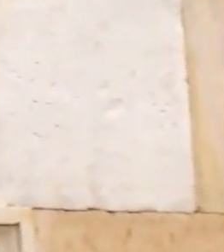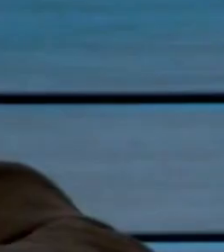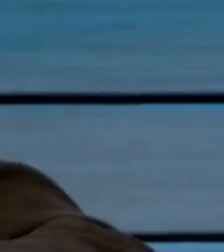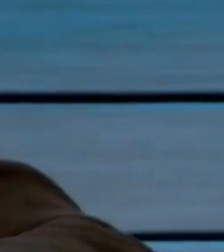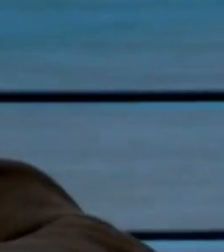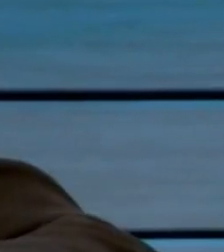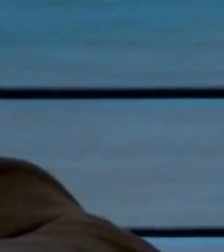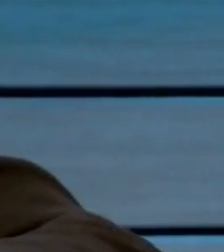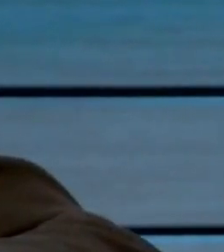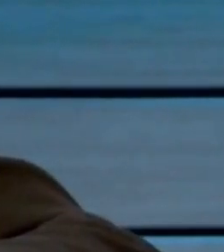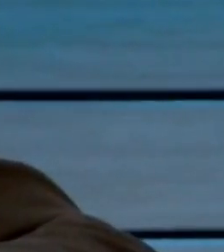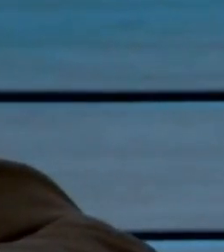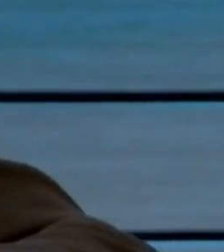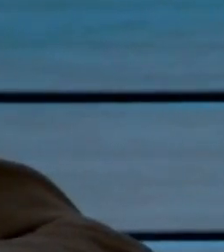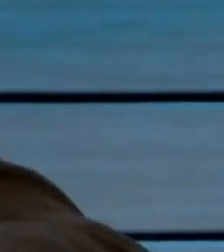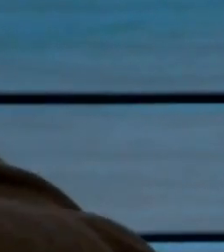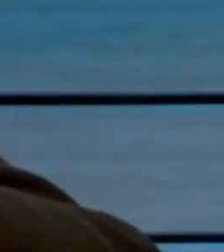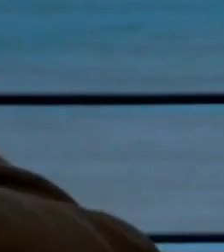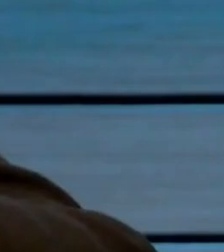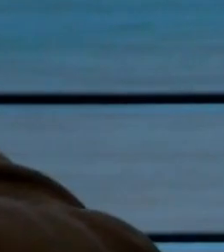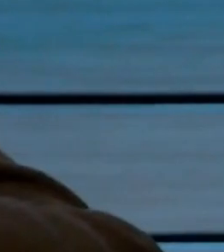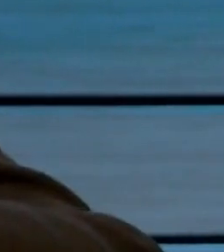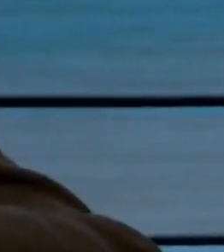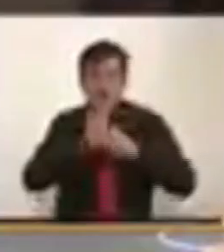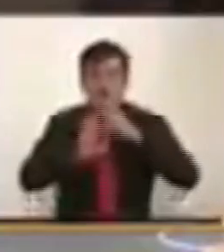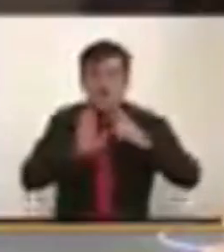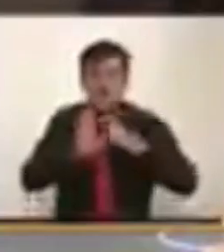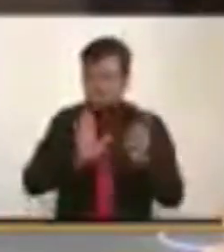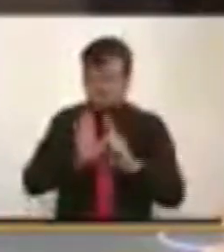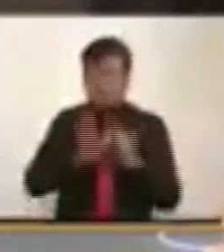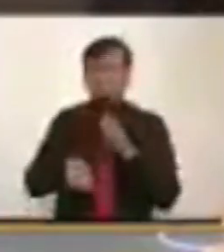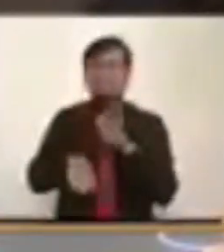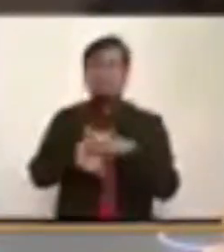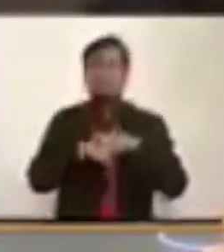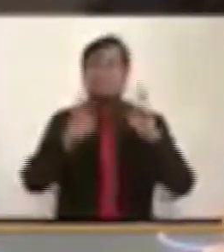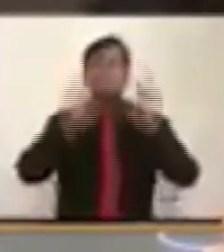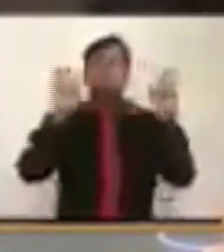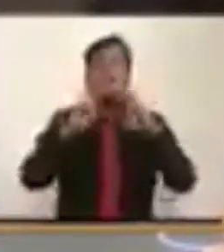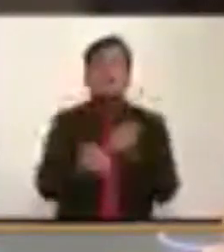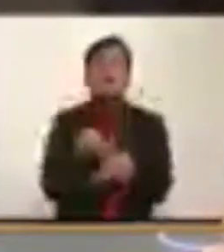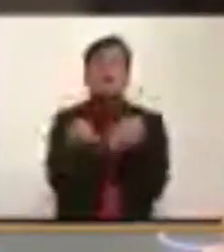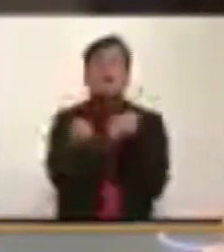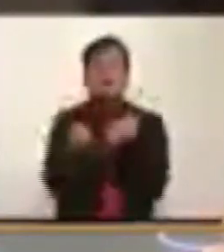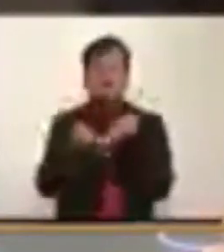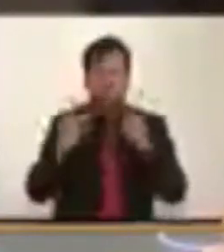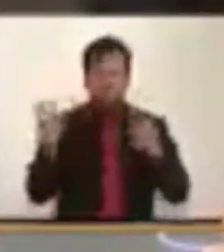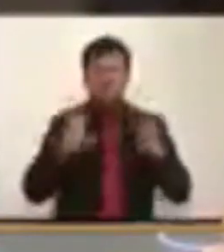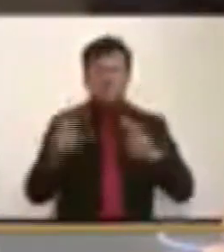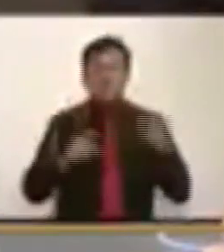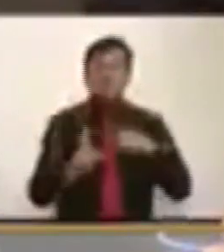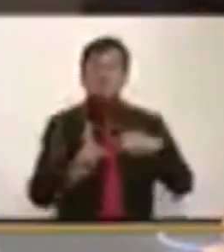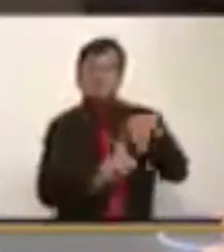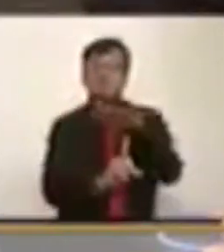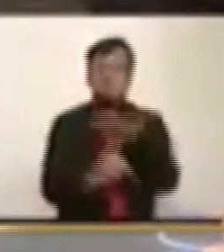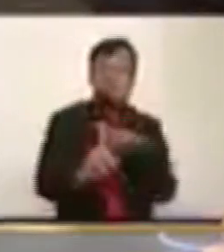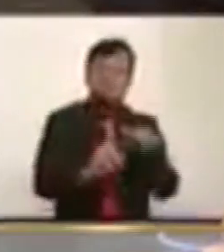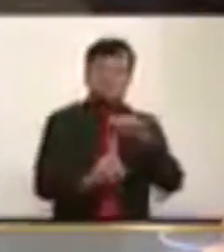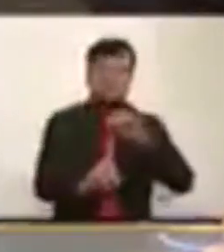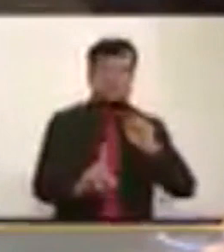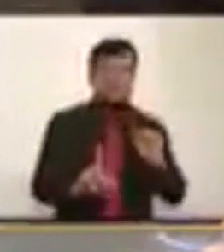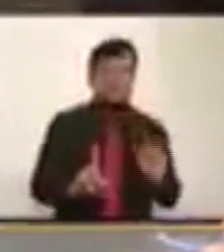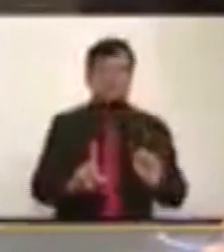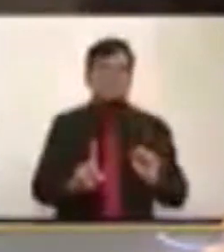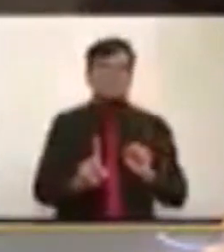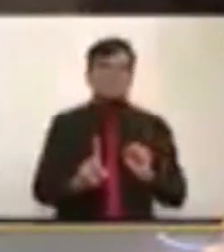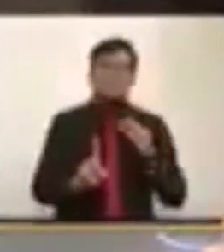Gustavo Petro, el más opcionado para ganar la presidencia. Una política del amor es una política de la seducción.